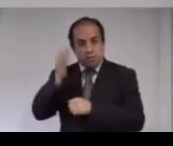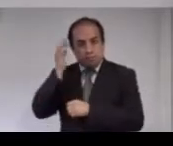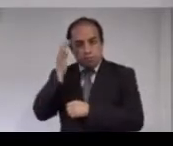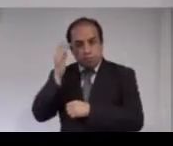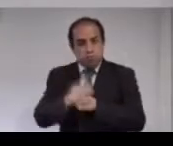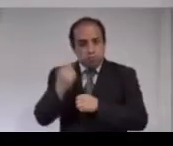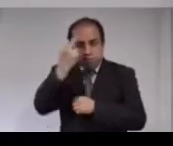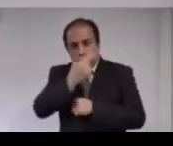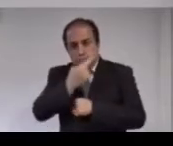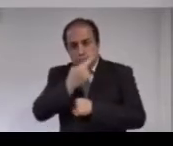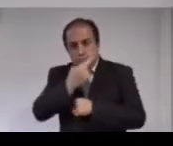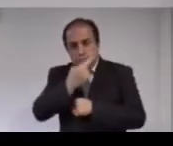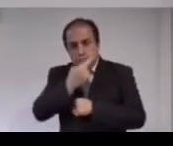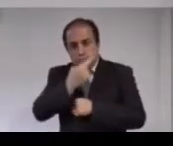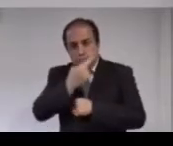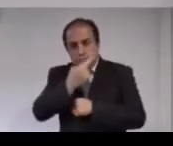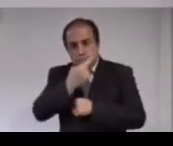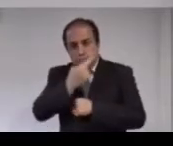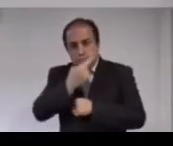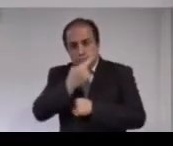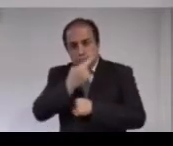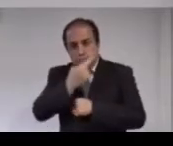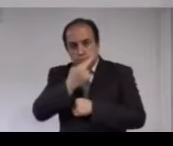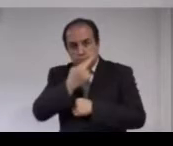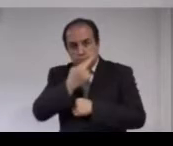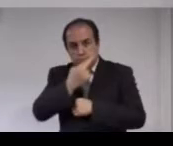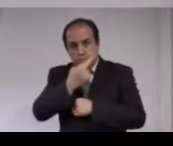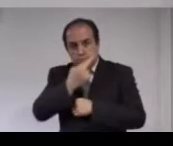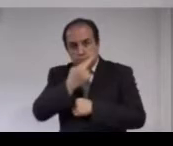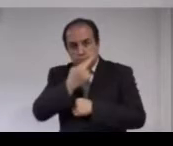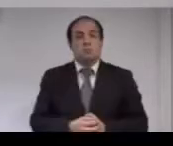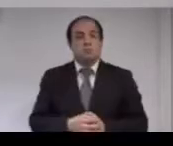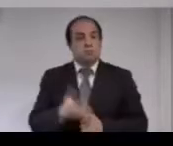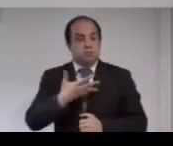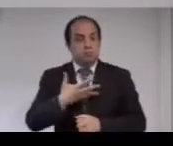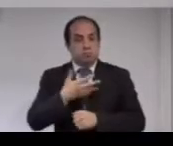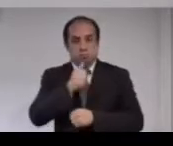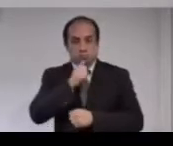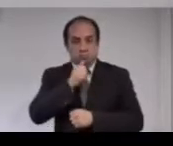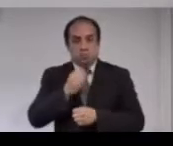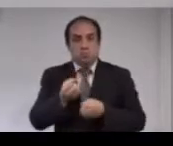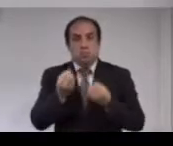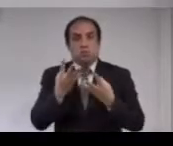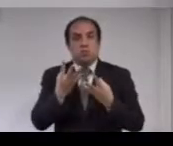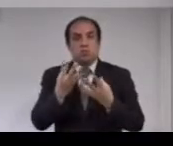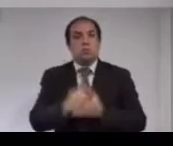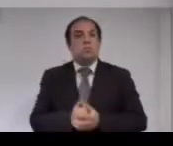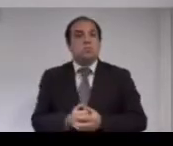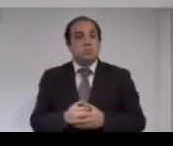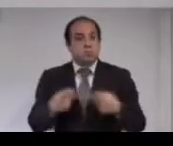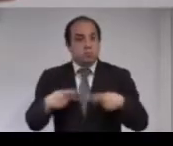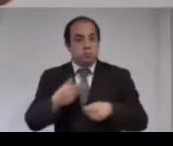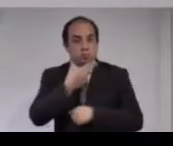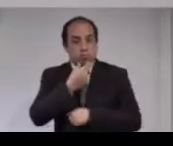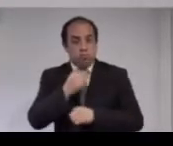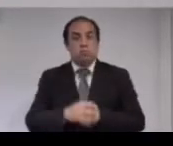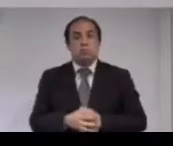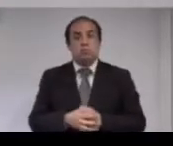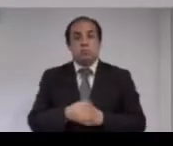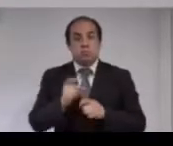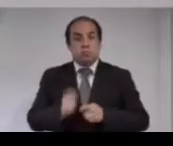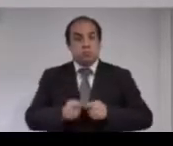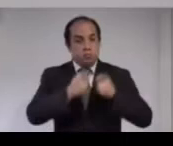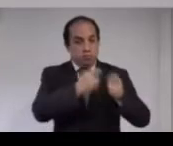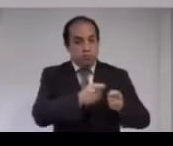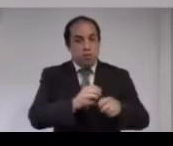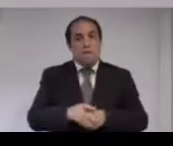analizar la evidencia videográfica que se tiene. No tenemos aún un número determinado, y ahorita cederé la